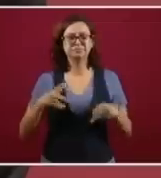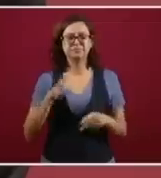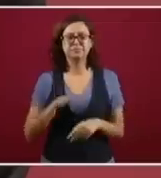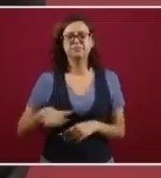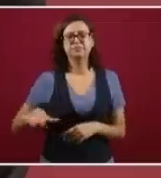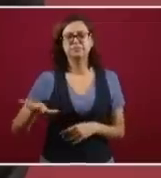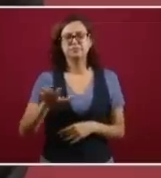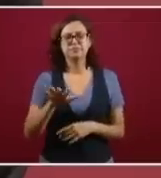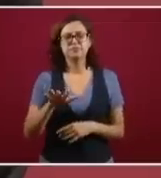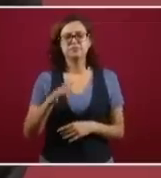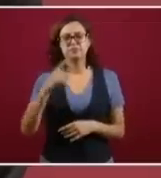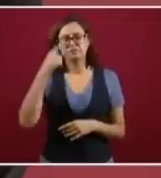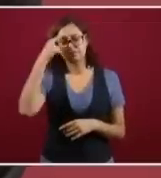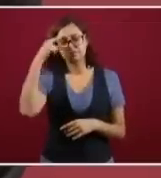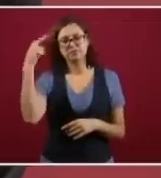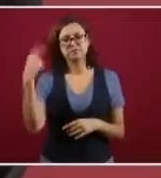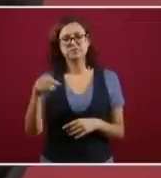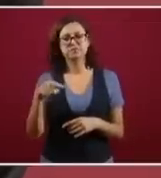para evitar